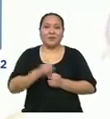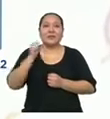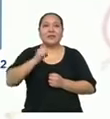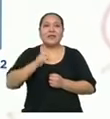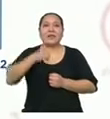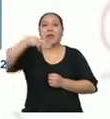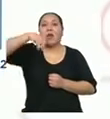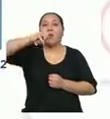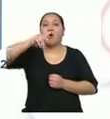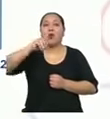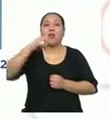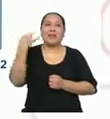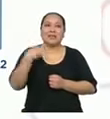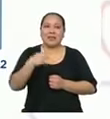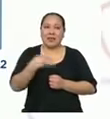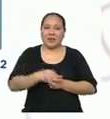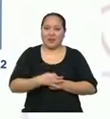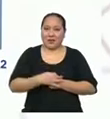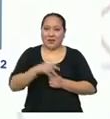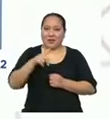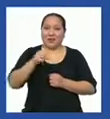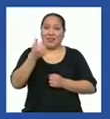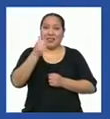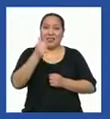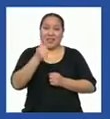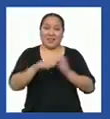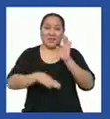cuya frecuencia absoluta es 10.